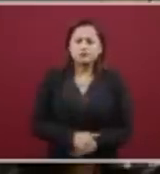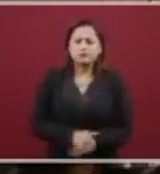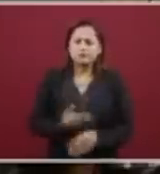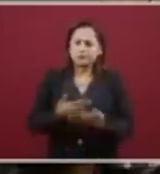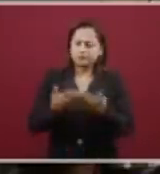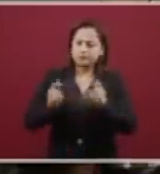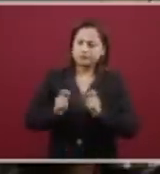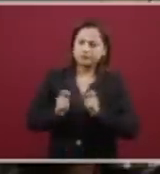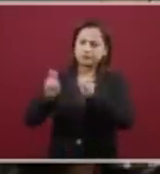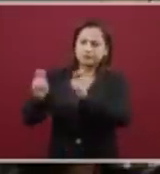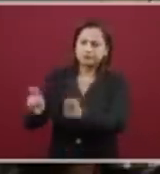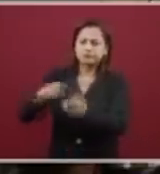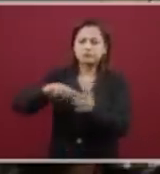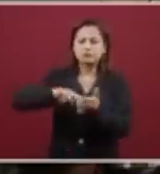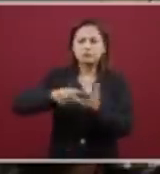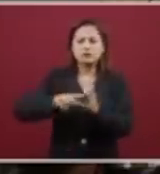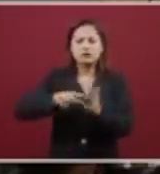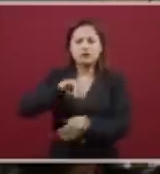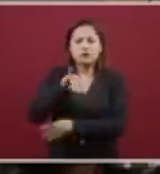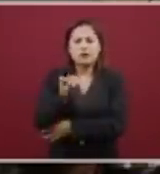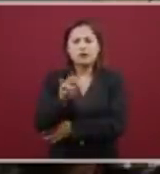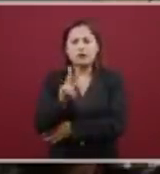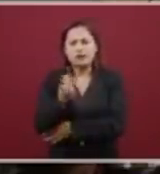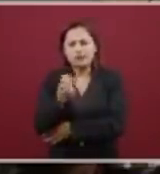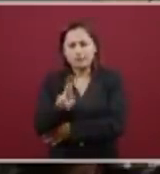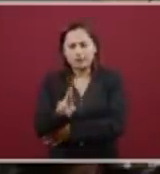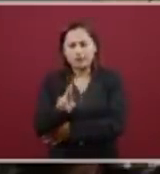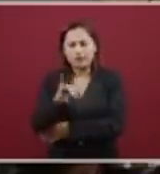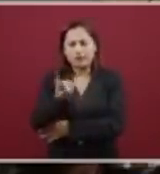ingeniero javier jiménez es filón